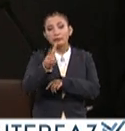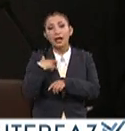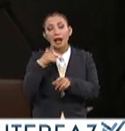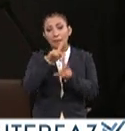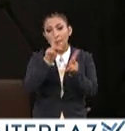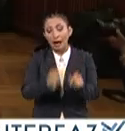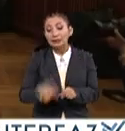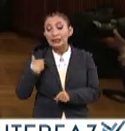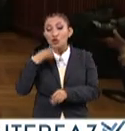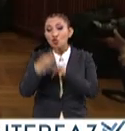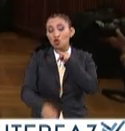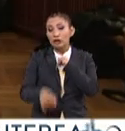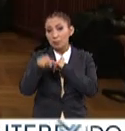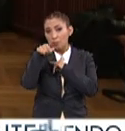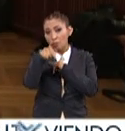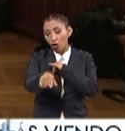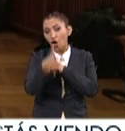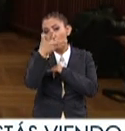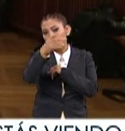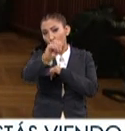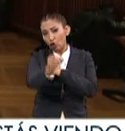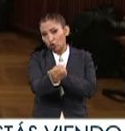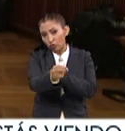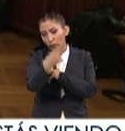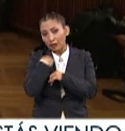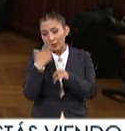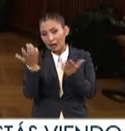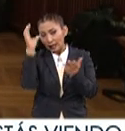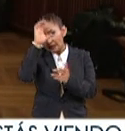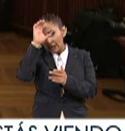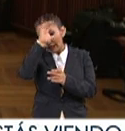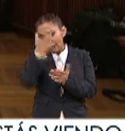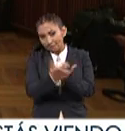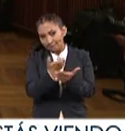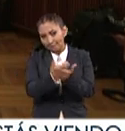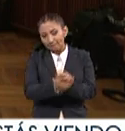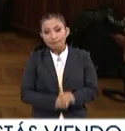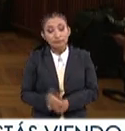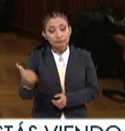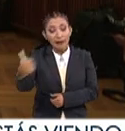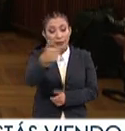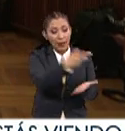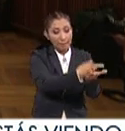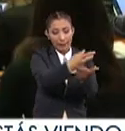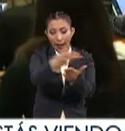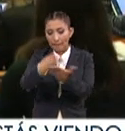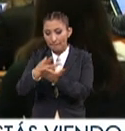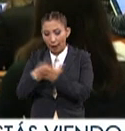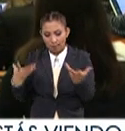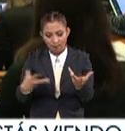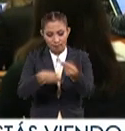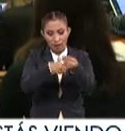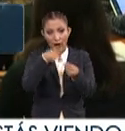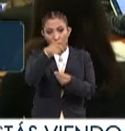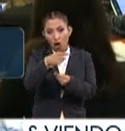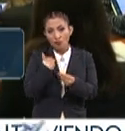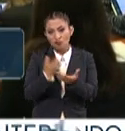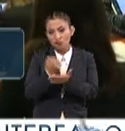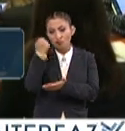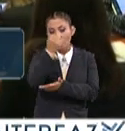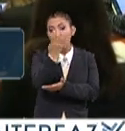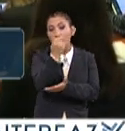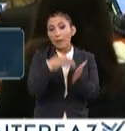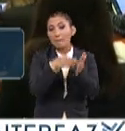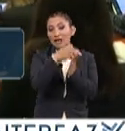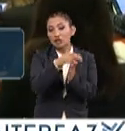La Paz y, por último, el 8 de octubre, el de Ciencias Económicas. Cada galardón está acompañado con una cantidad de